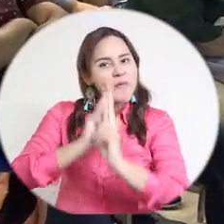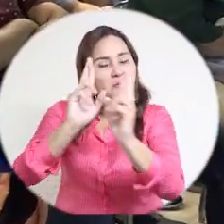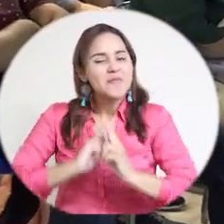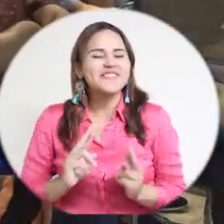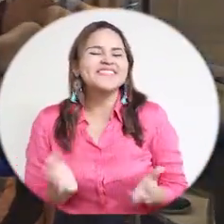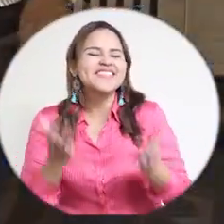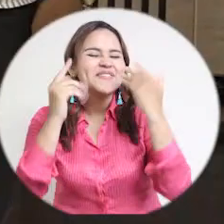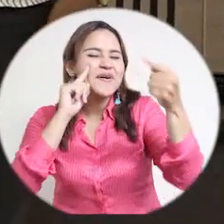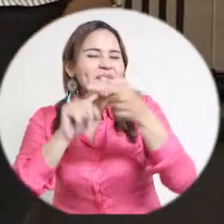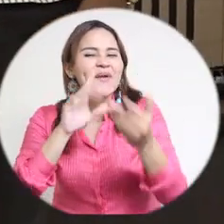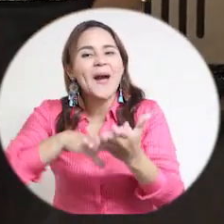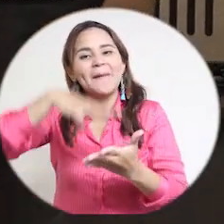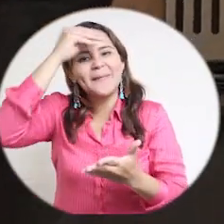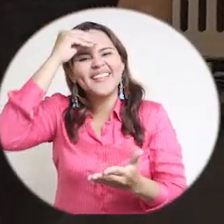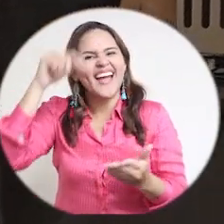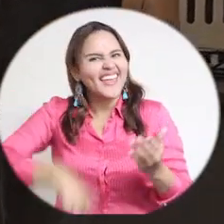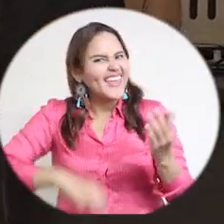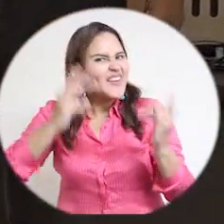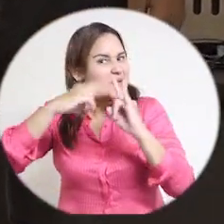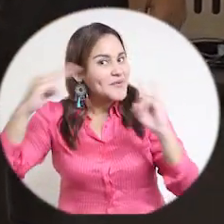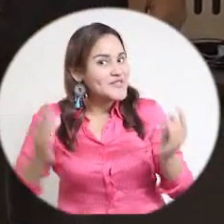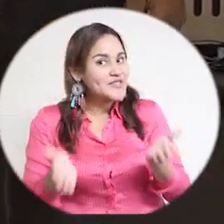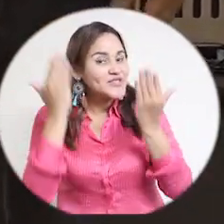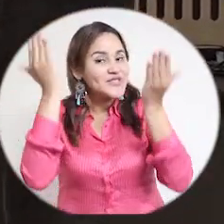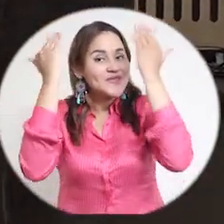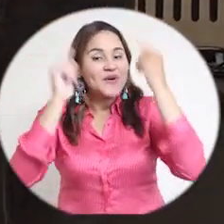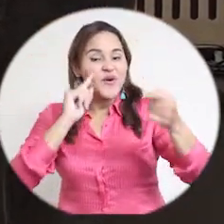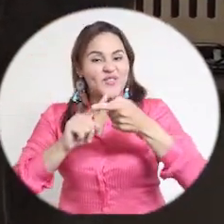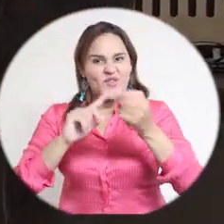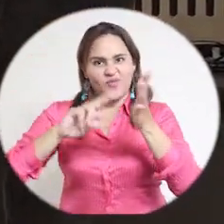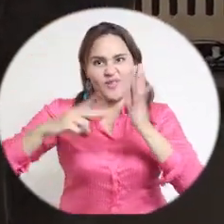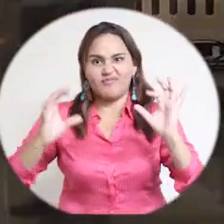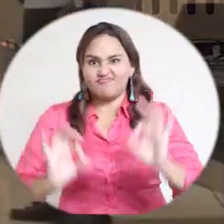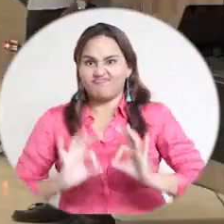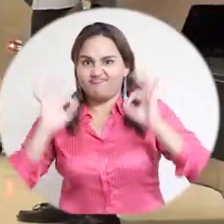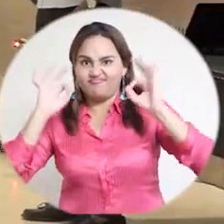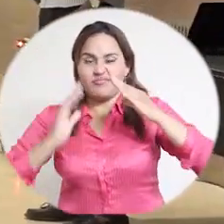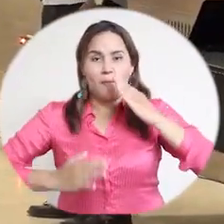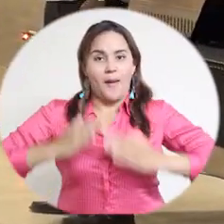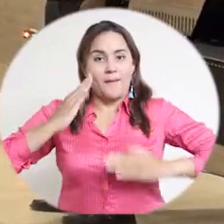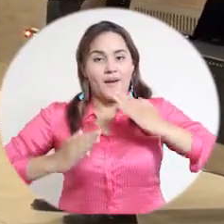jóvenes, ellos aprendieron lo que para la universidad significa tener un androide de alta